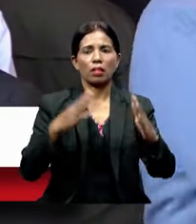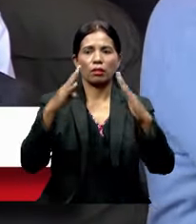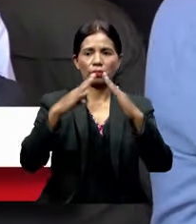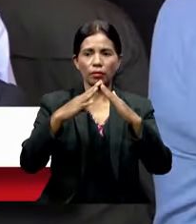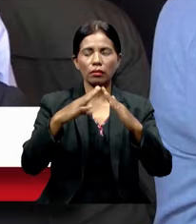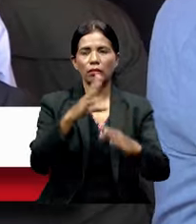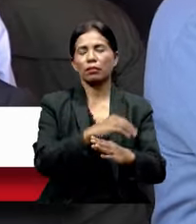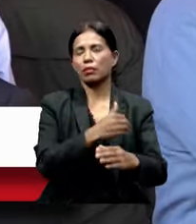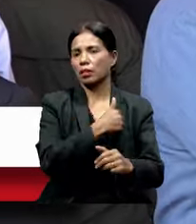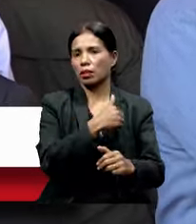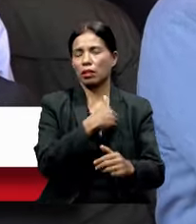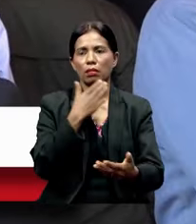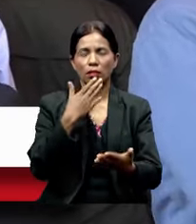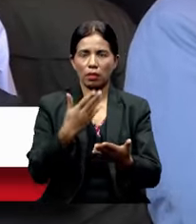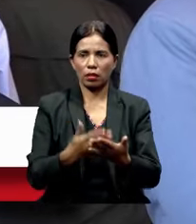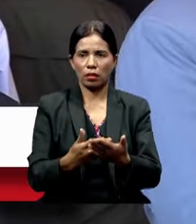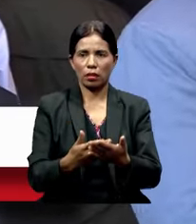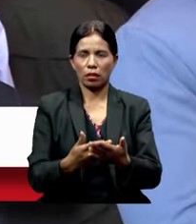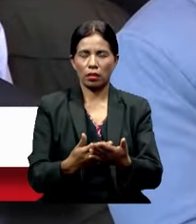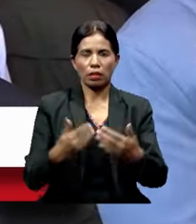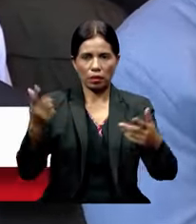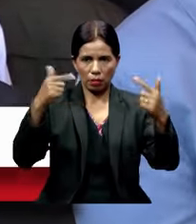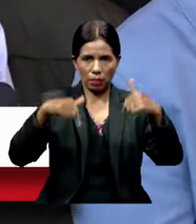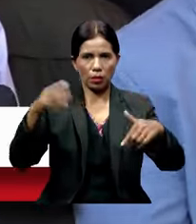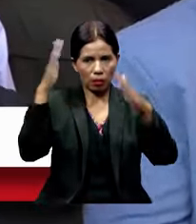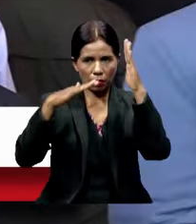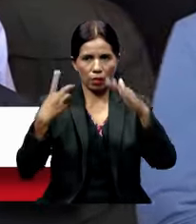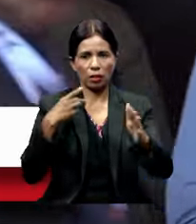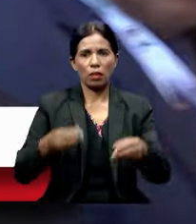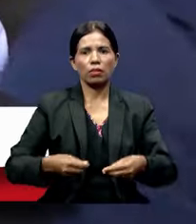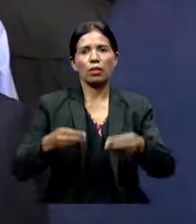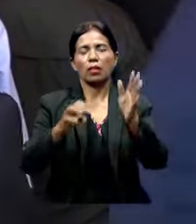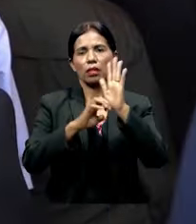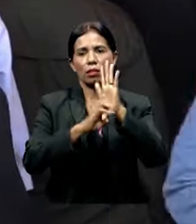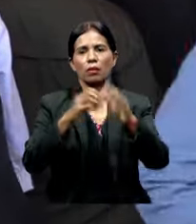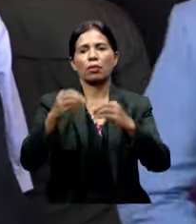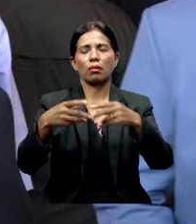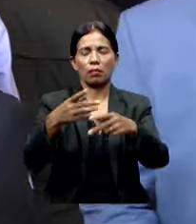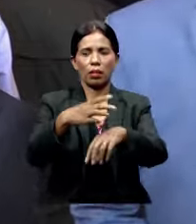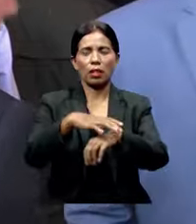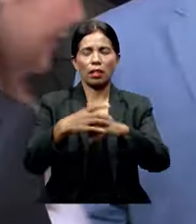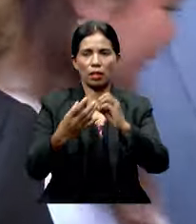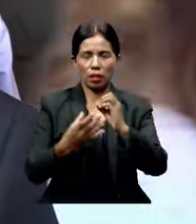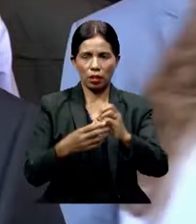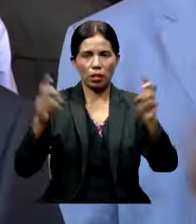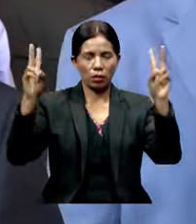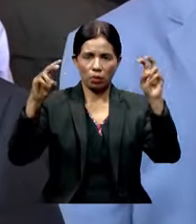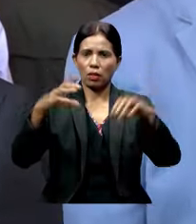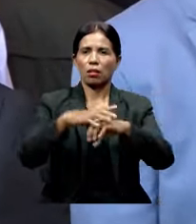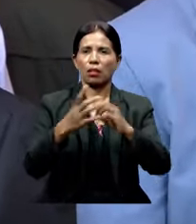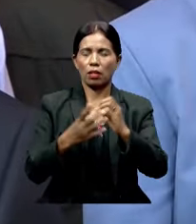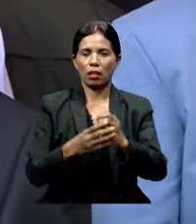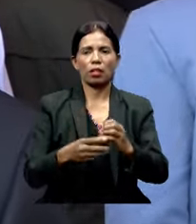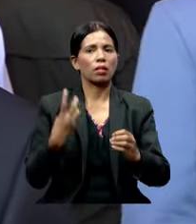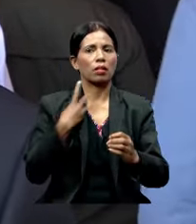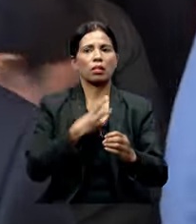sidauk dia, anto siramaimu se problema. Ita foi exemplo irarei kona barraini. Con el título RAI. RAI to agora